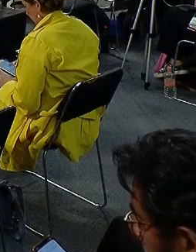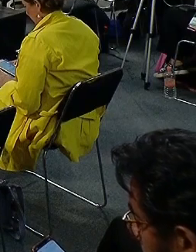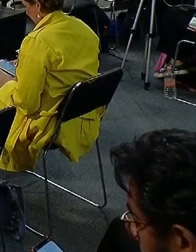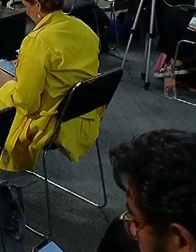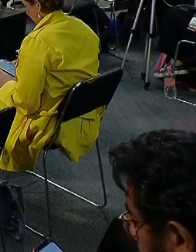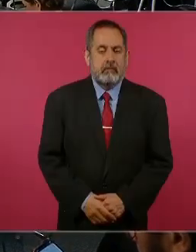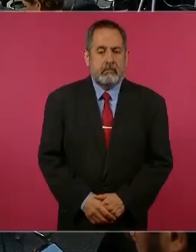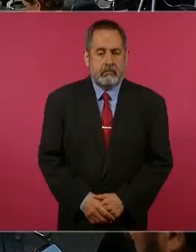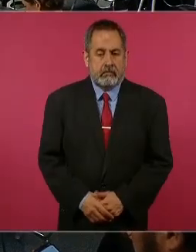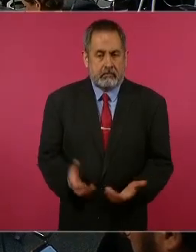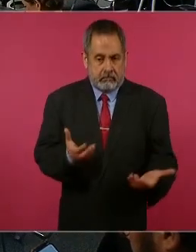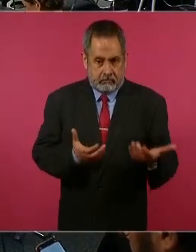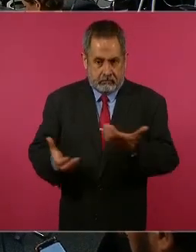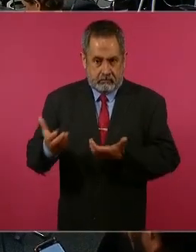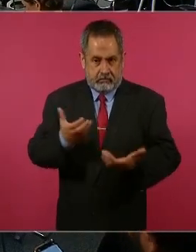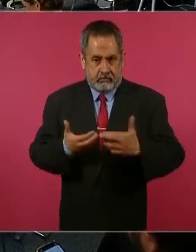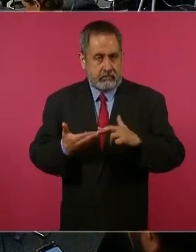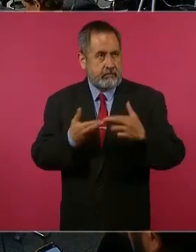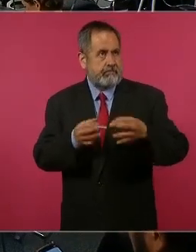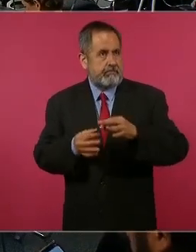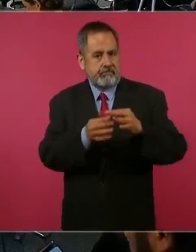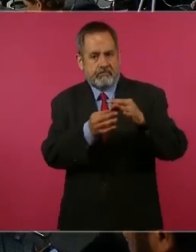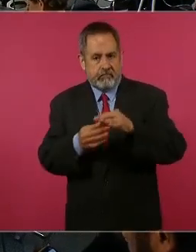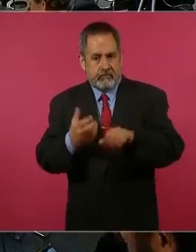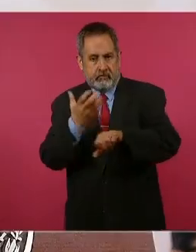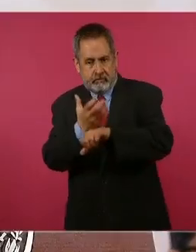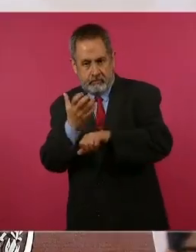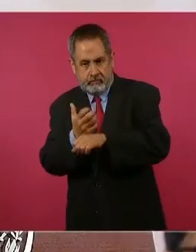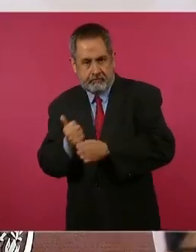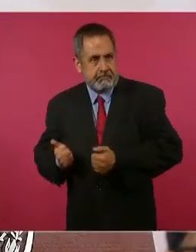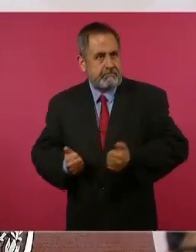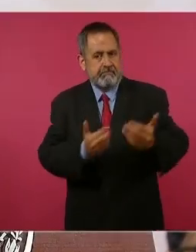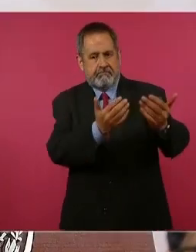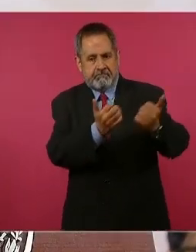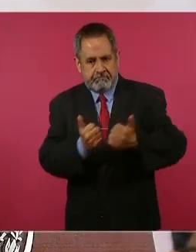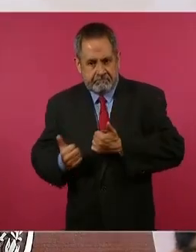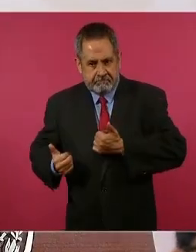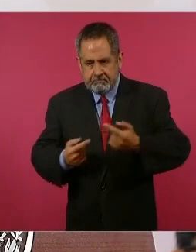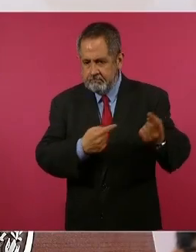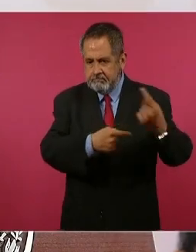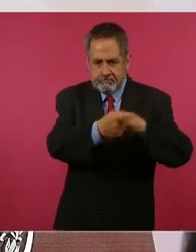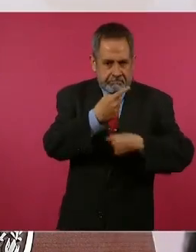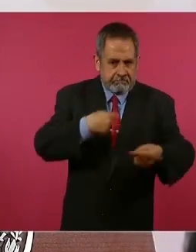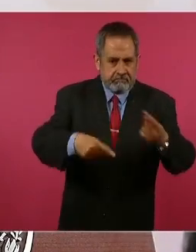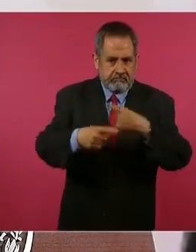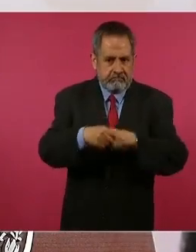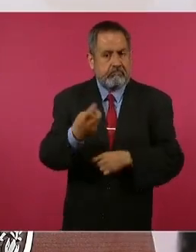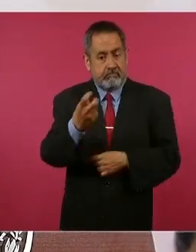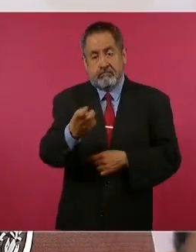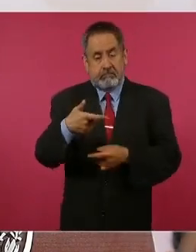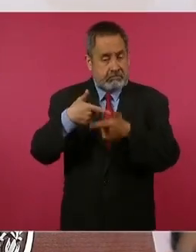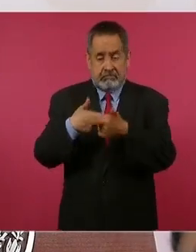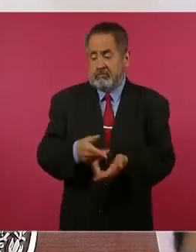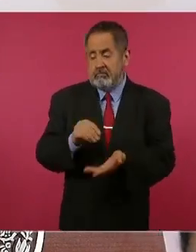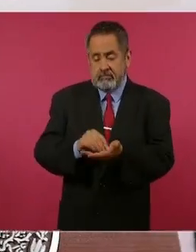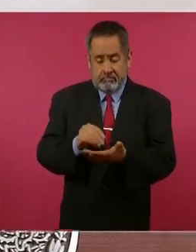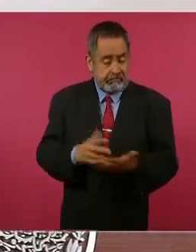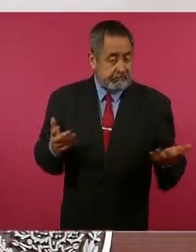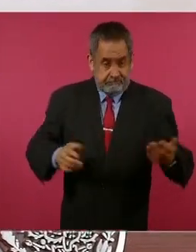comercio esto va a continuar entonces sí